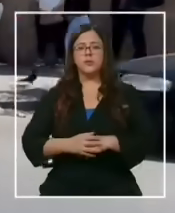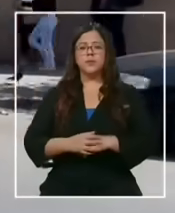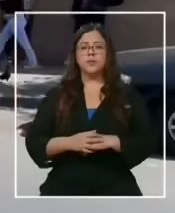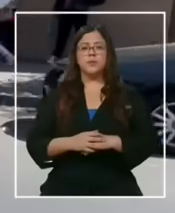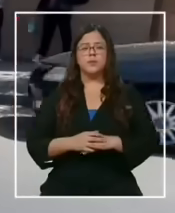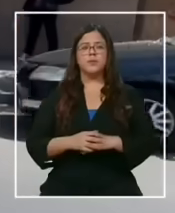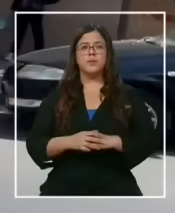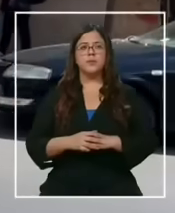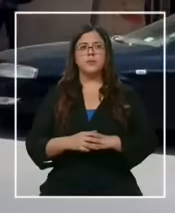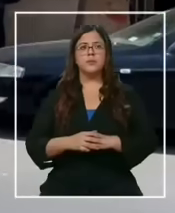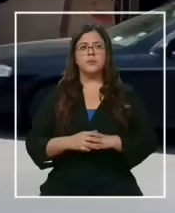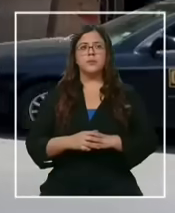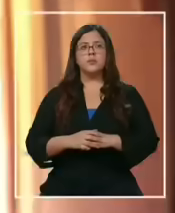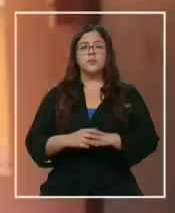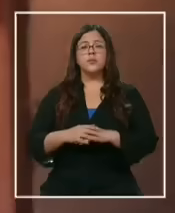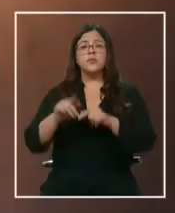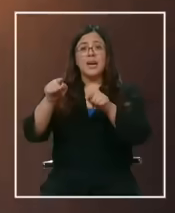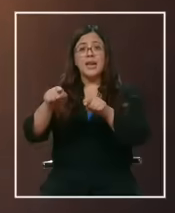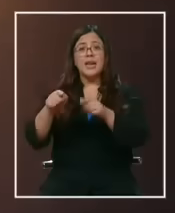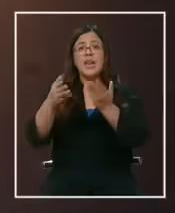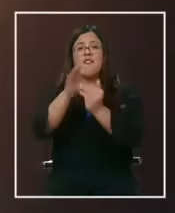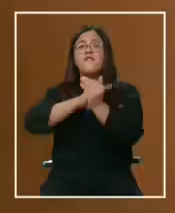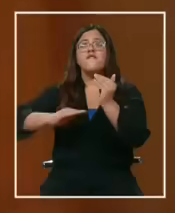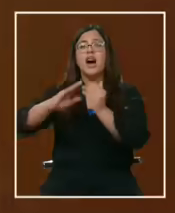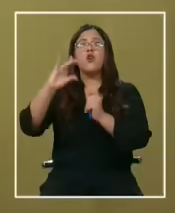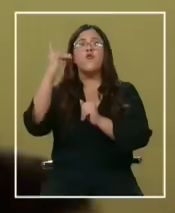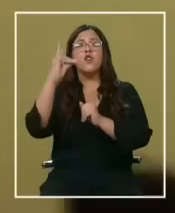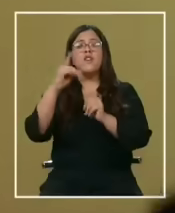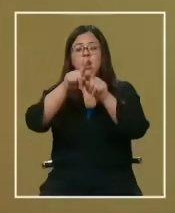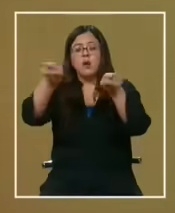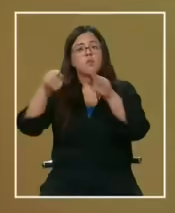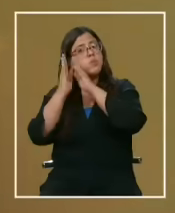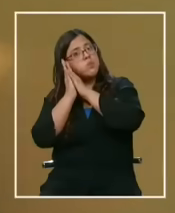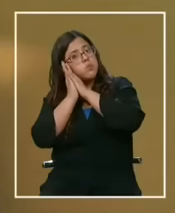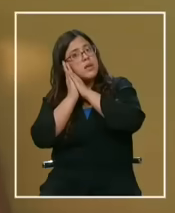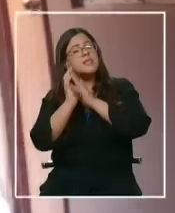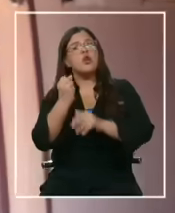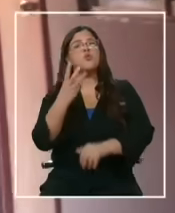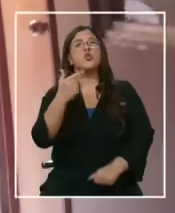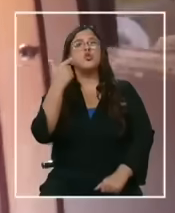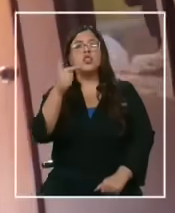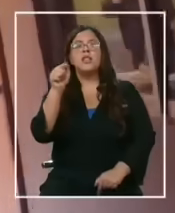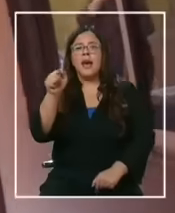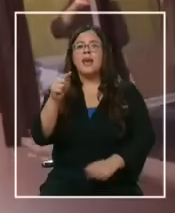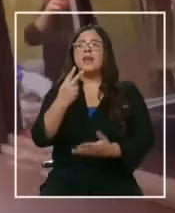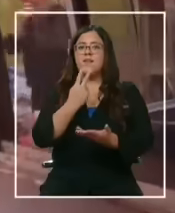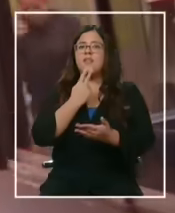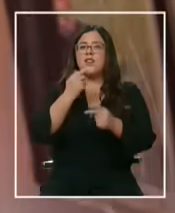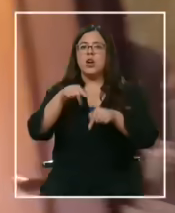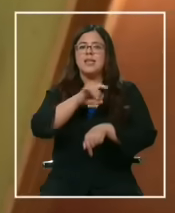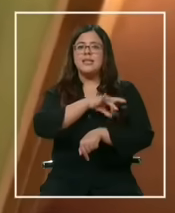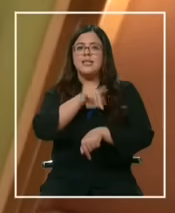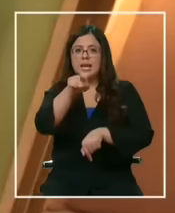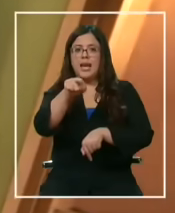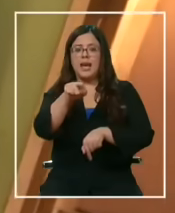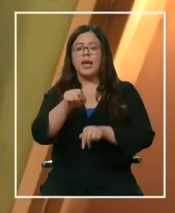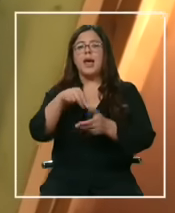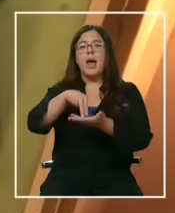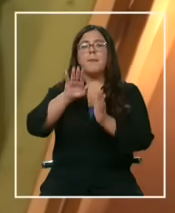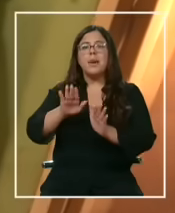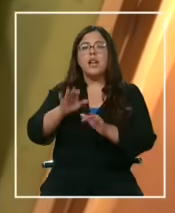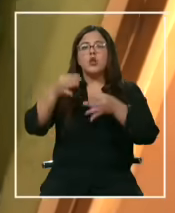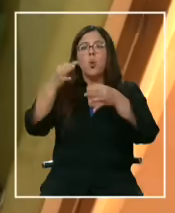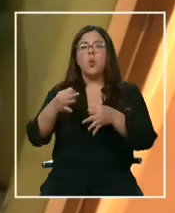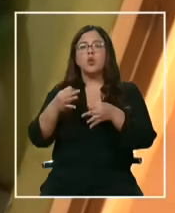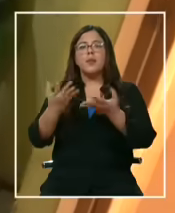Bolivia conocido como el barrio boliviano la pieza número s fue donde vivió sus últimos minutos en el territorio nacional esperando para